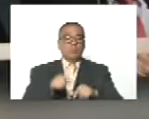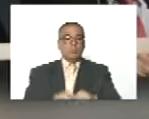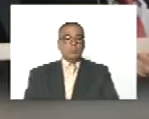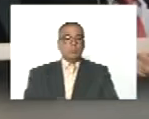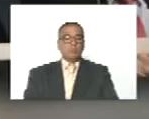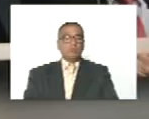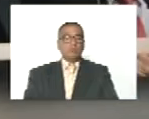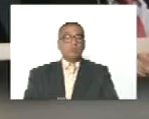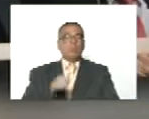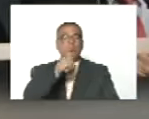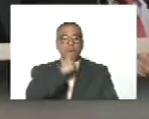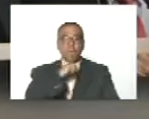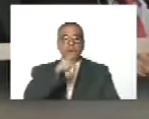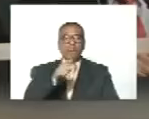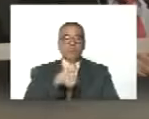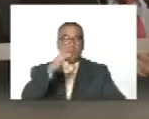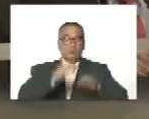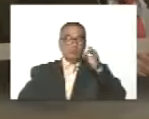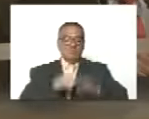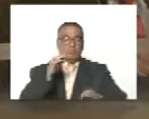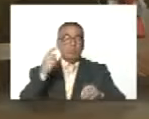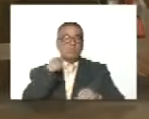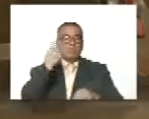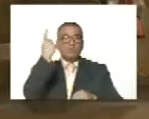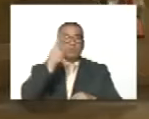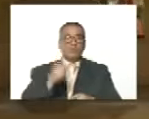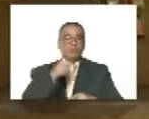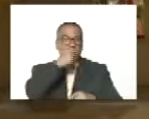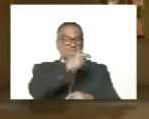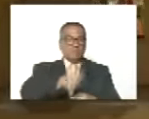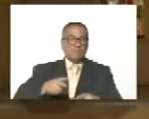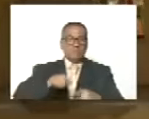soberano. Se trata de un acto de justicia heroica con un